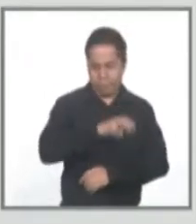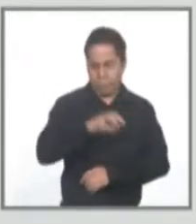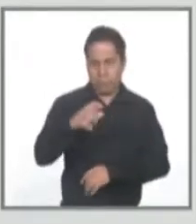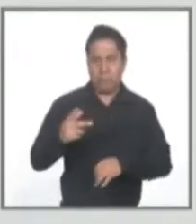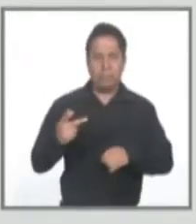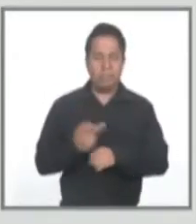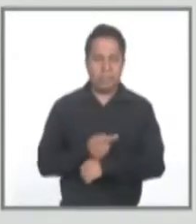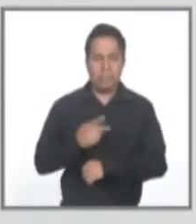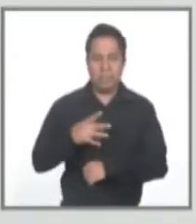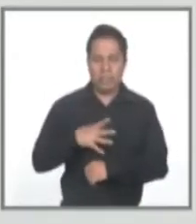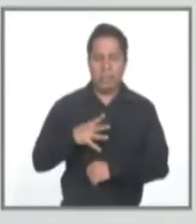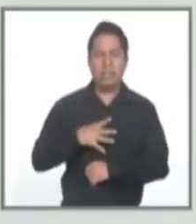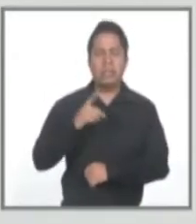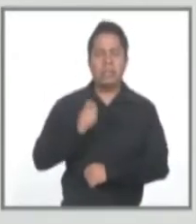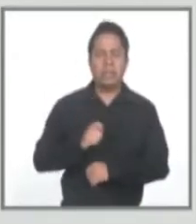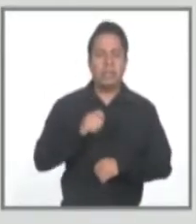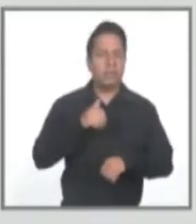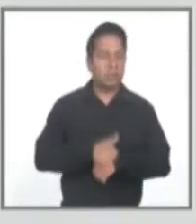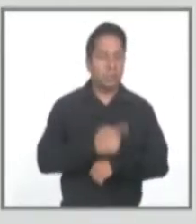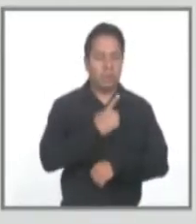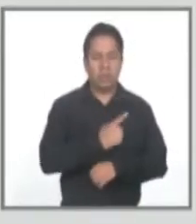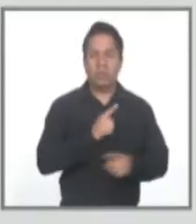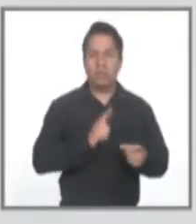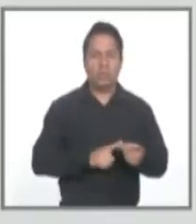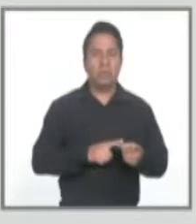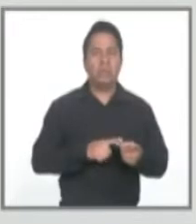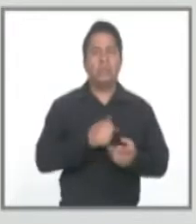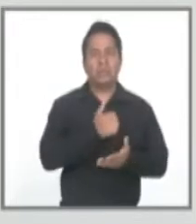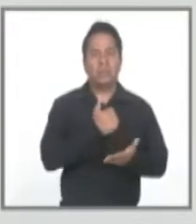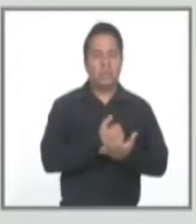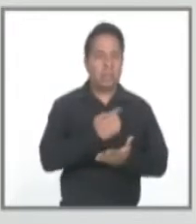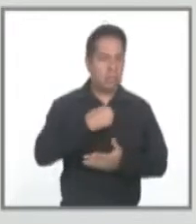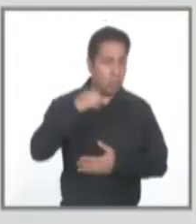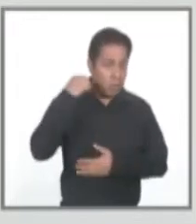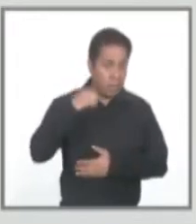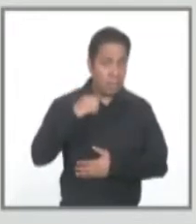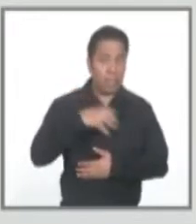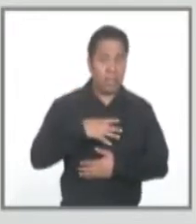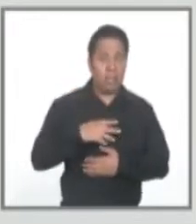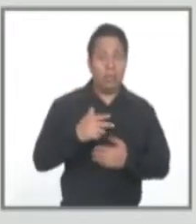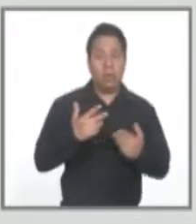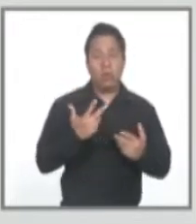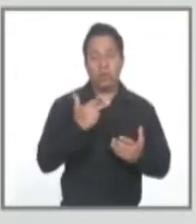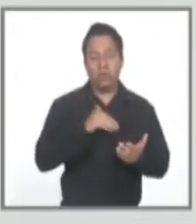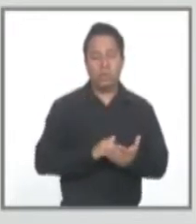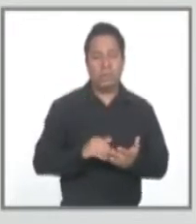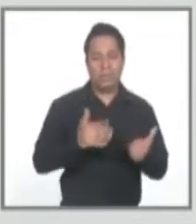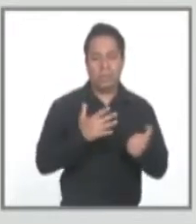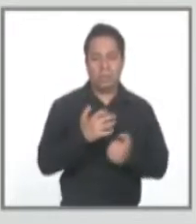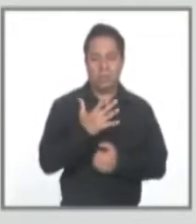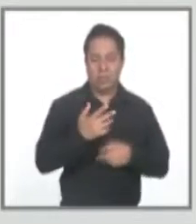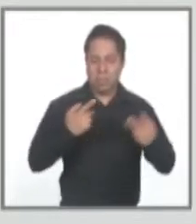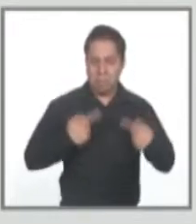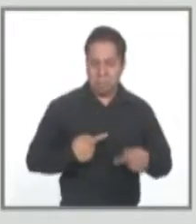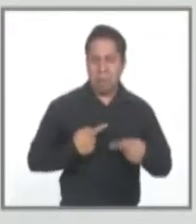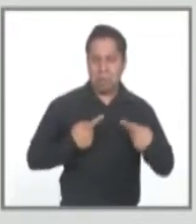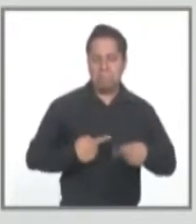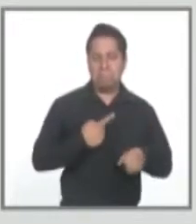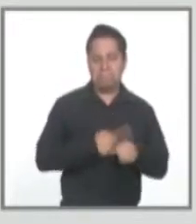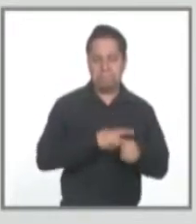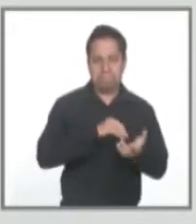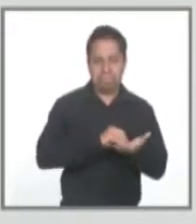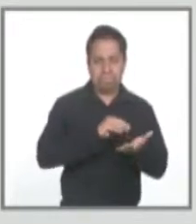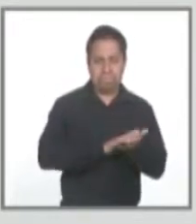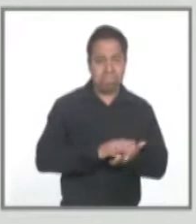tenemos que la jurisdicción sanitaria número uno de valles centrales tiene ocho mil 650 casos confirmados